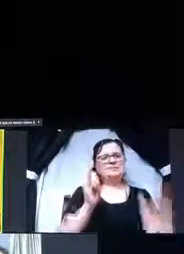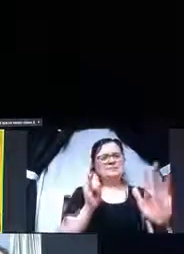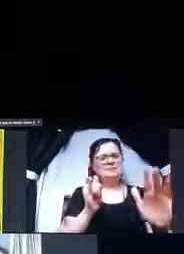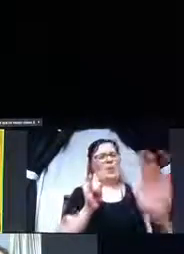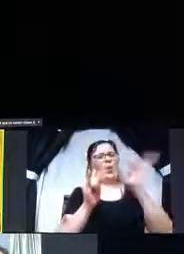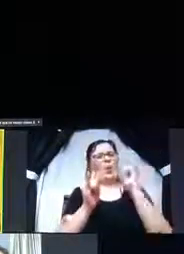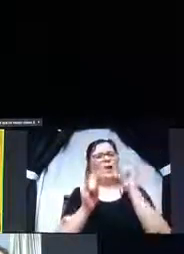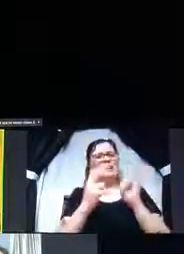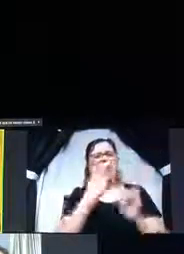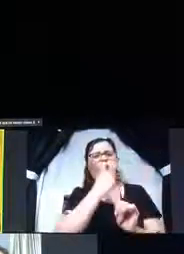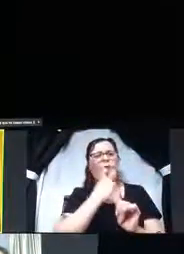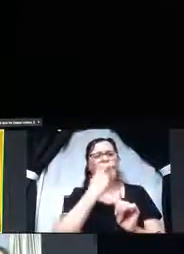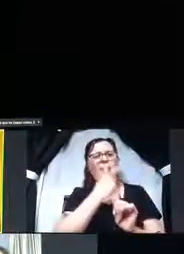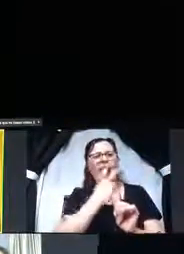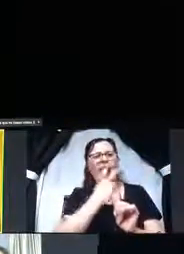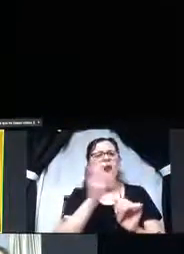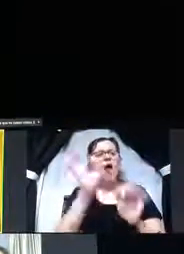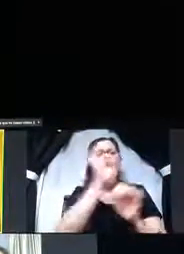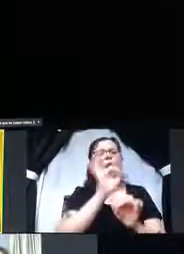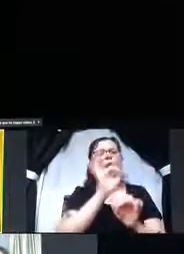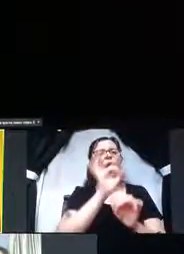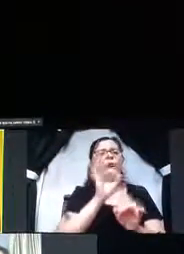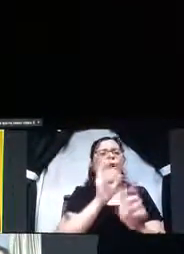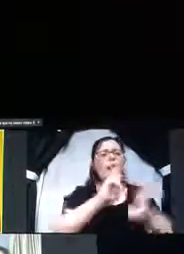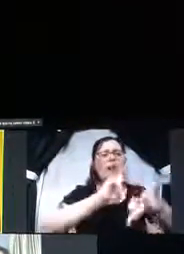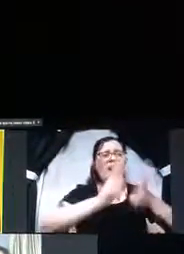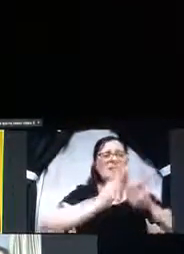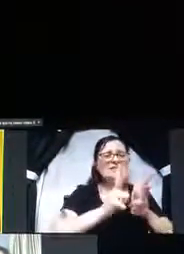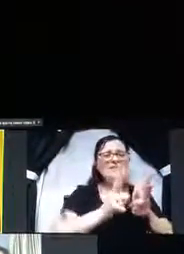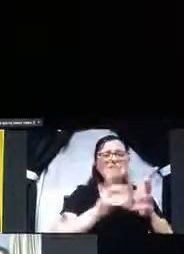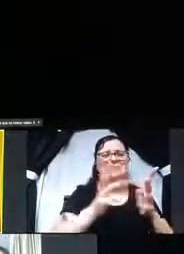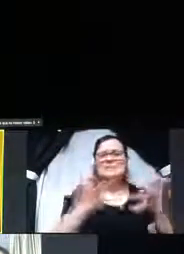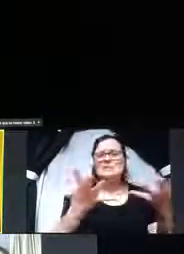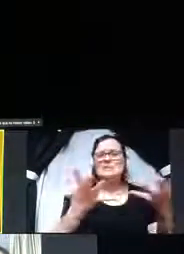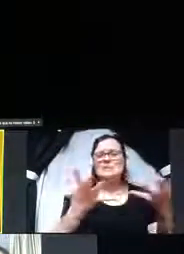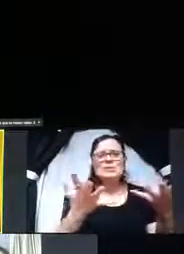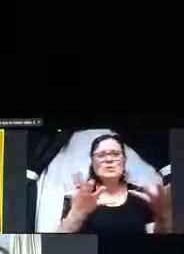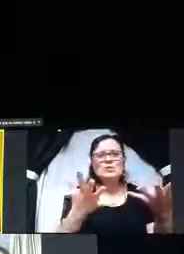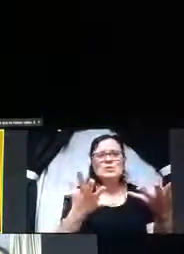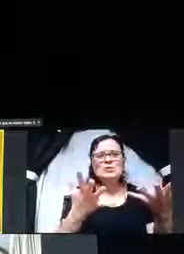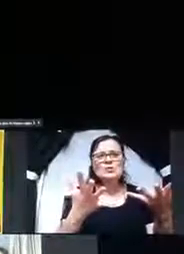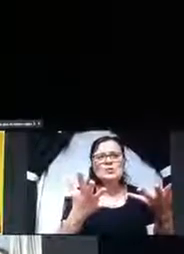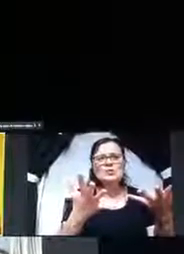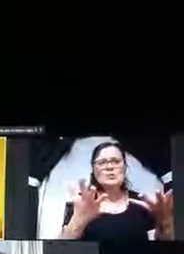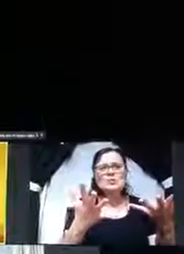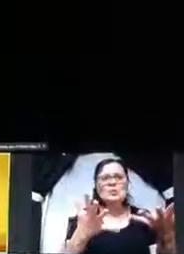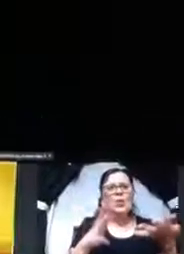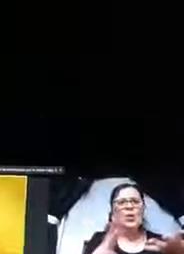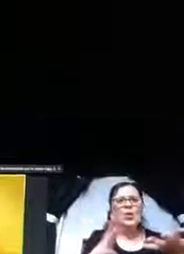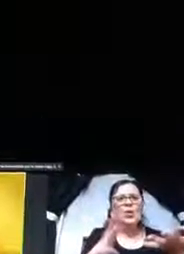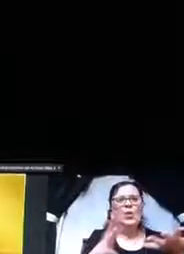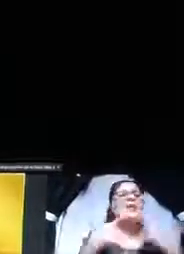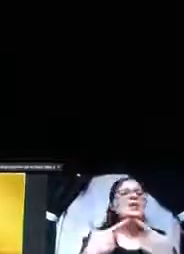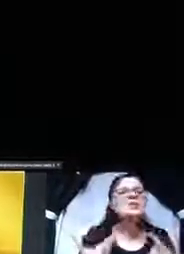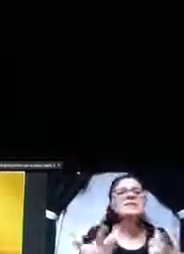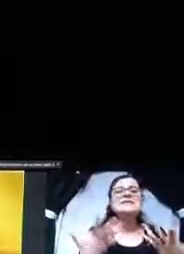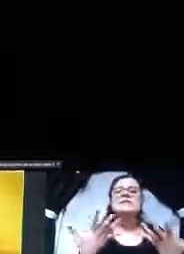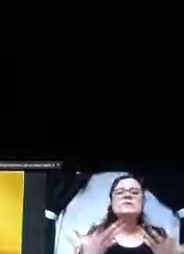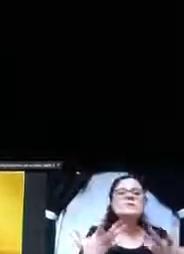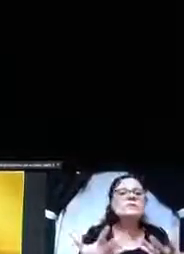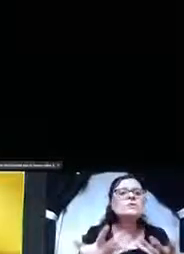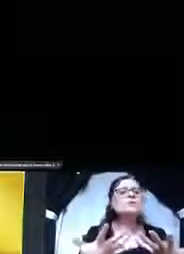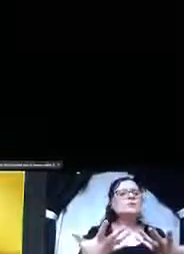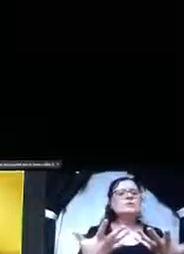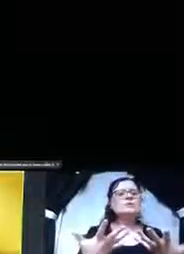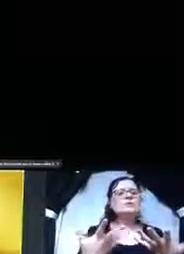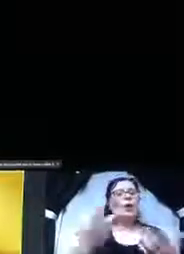lingüísticas, ¿sí? Porque lo que nosotros observábamos en esas producciones, que lo lindo de la lengua escrita es